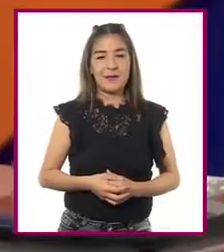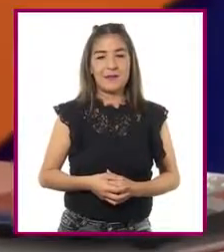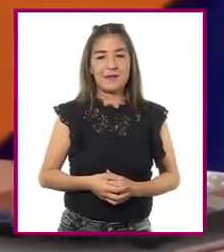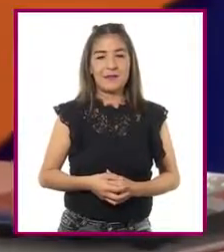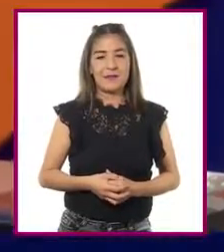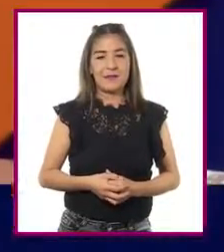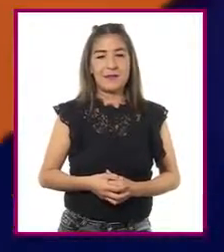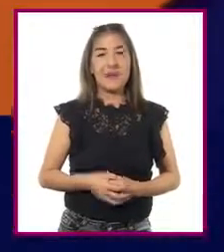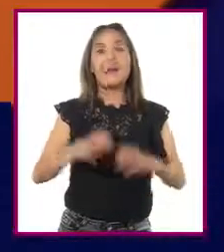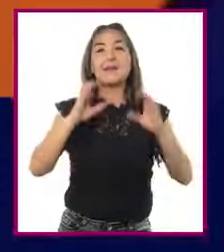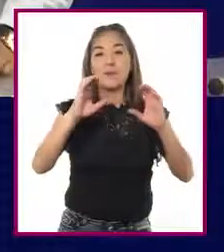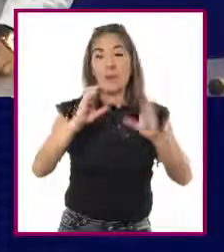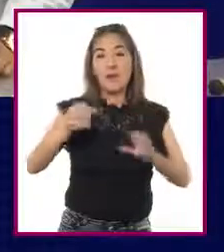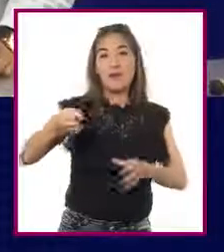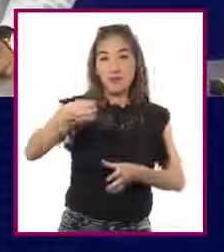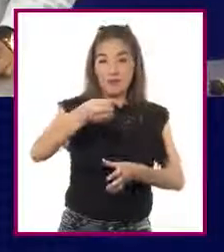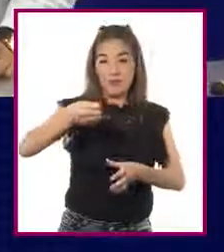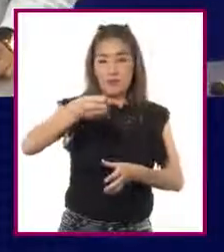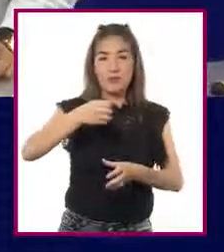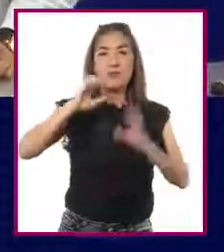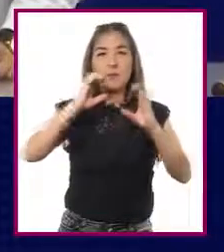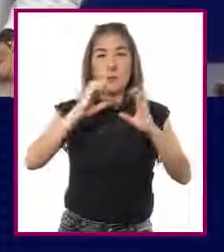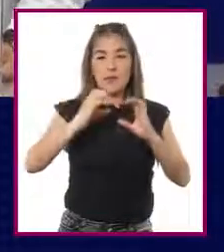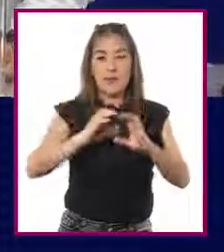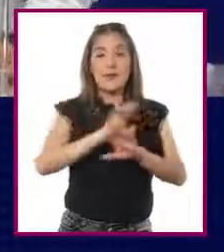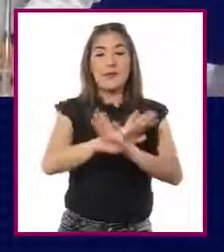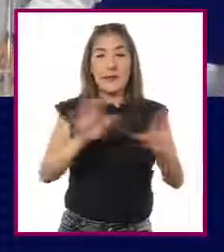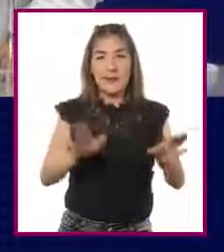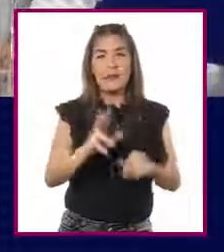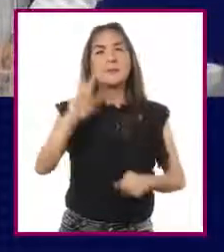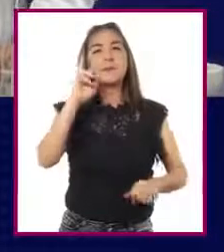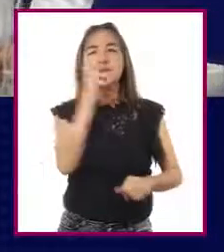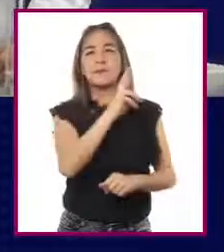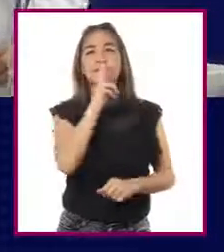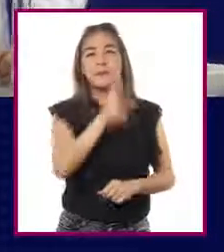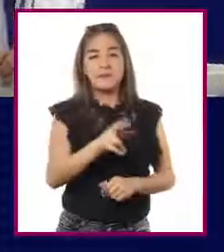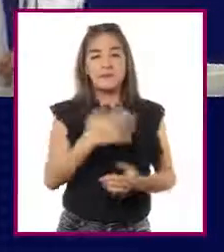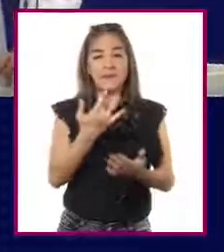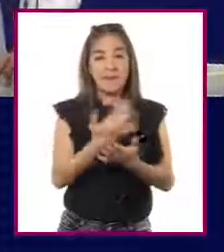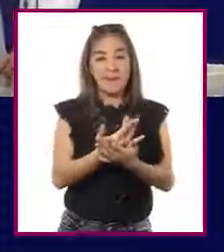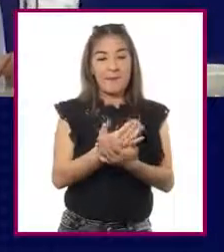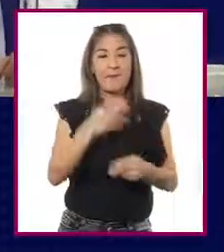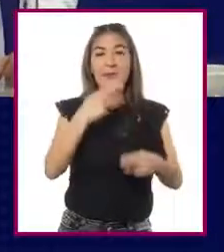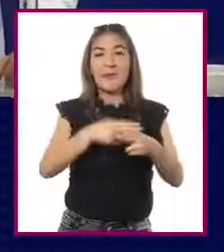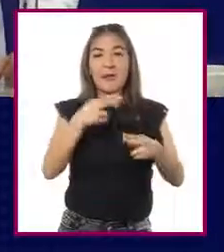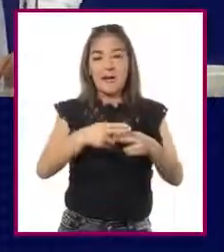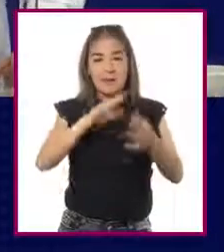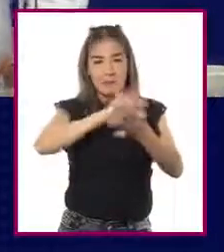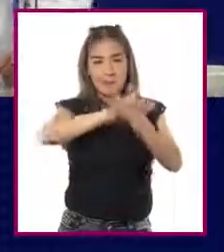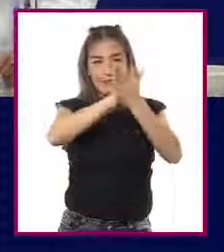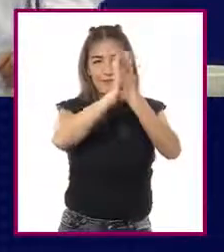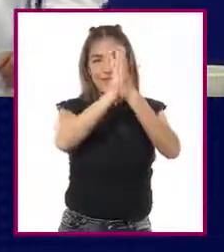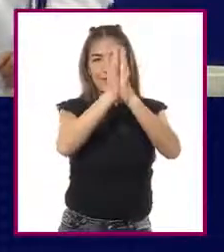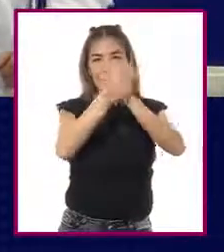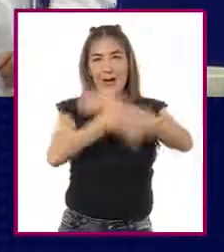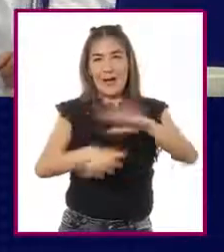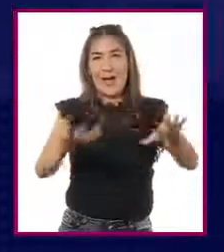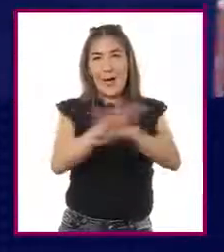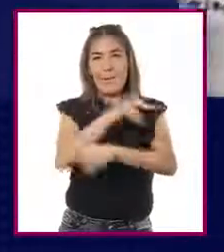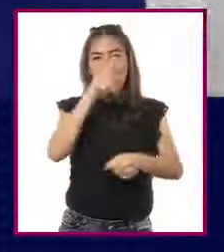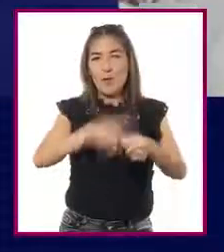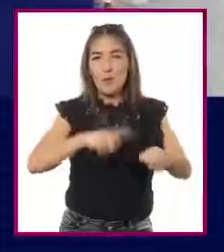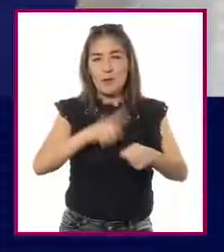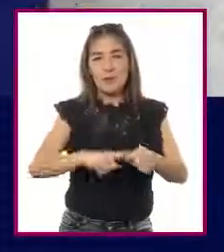se agita con mucho cuidado y se observa el resultado, dejando reposar posteriormente hasta percibir el cambio de color.